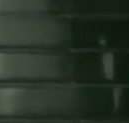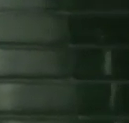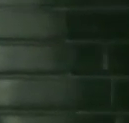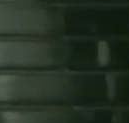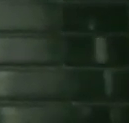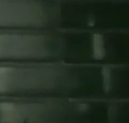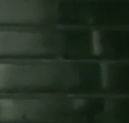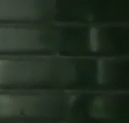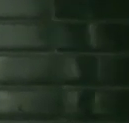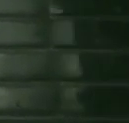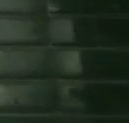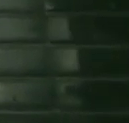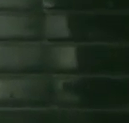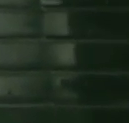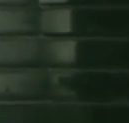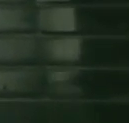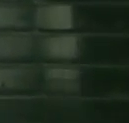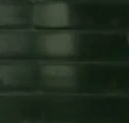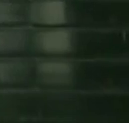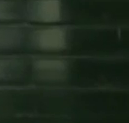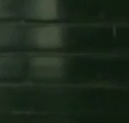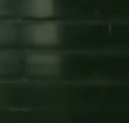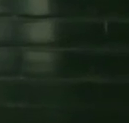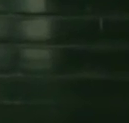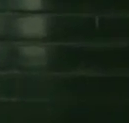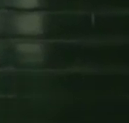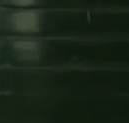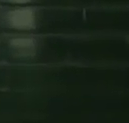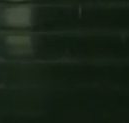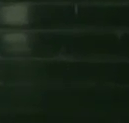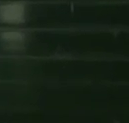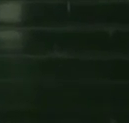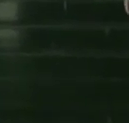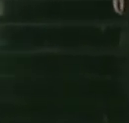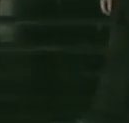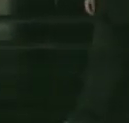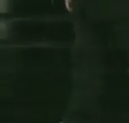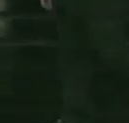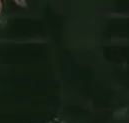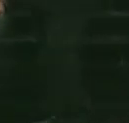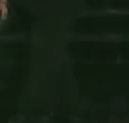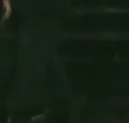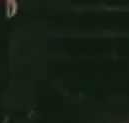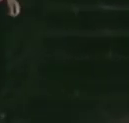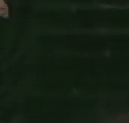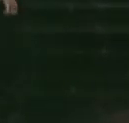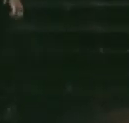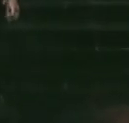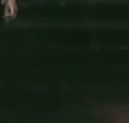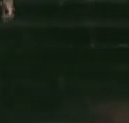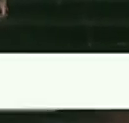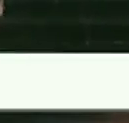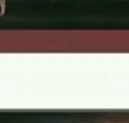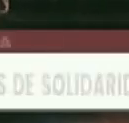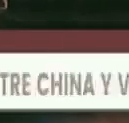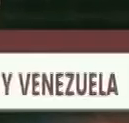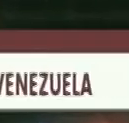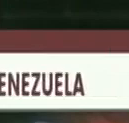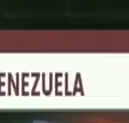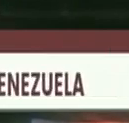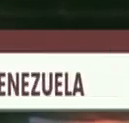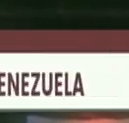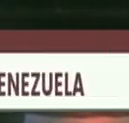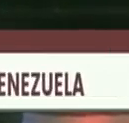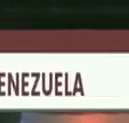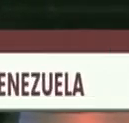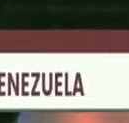Venezuela y China desde 1999, destacando que son relaciones que están basadas en el respeto, en la solidaridad, en la hermandad,